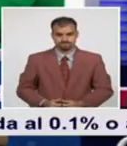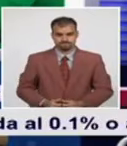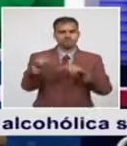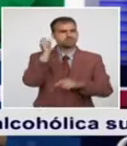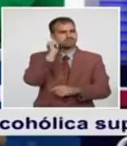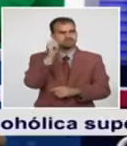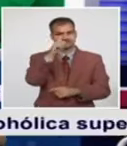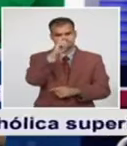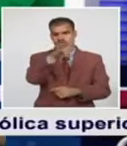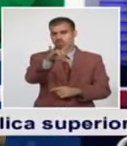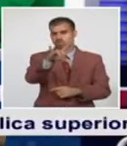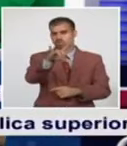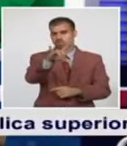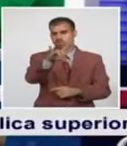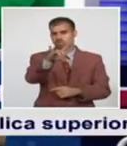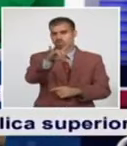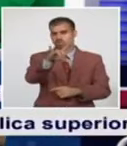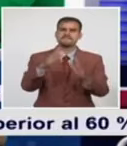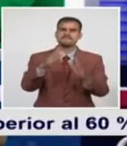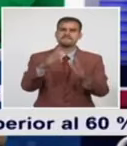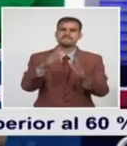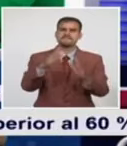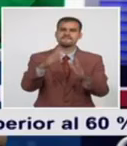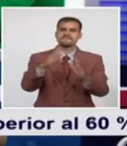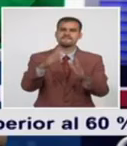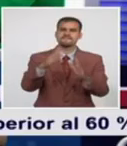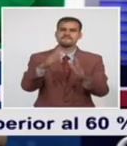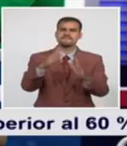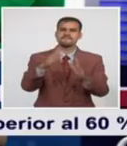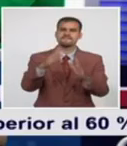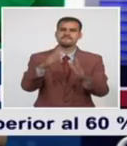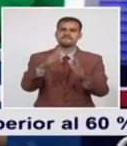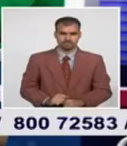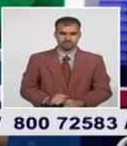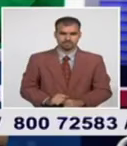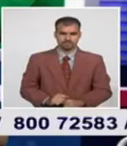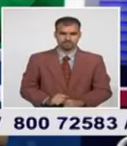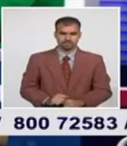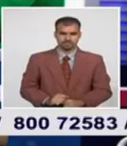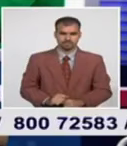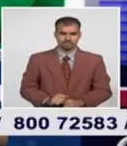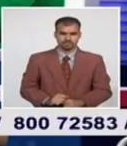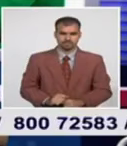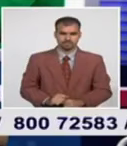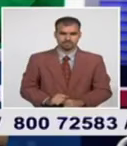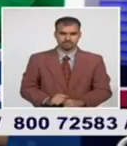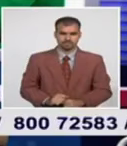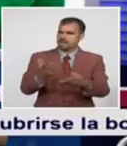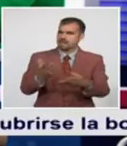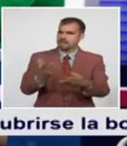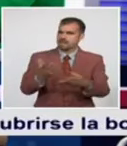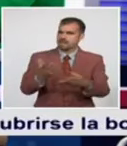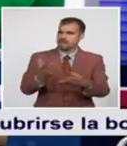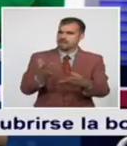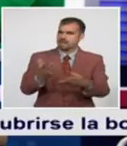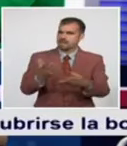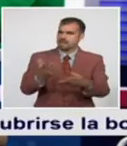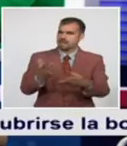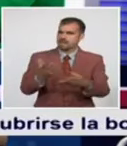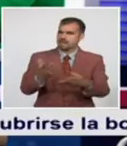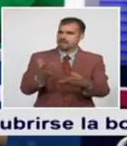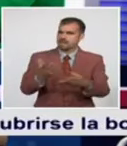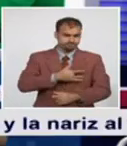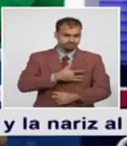municipio Florida, con antecedentes también de hipertensión arterial, insuficiencia cardíaca,